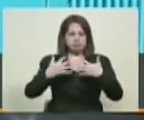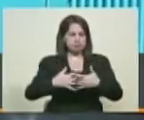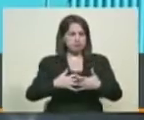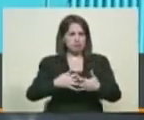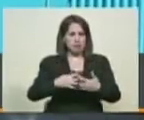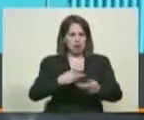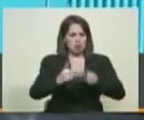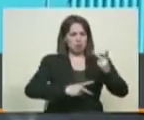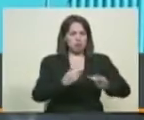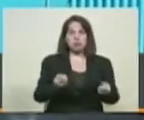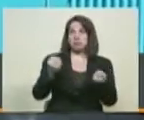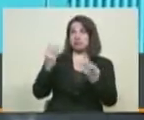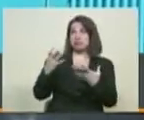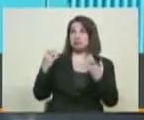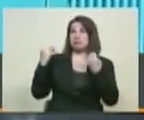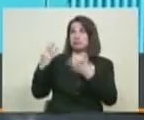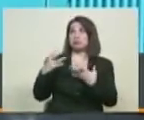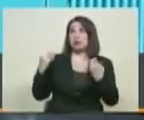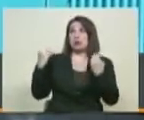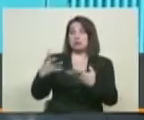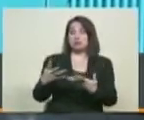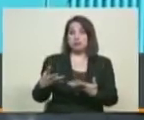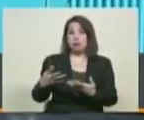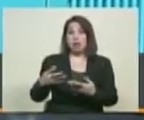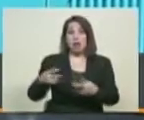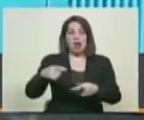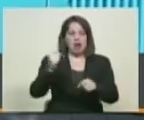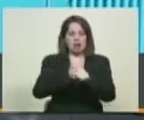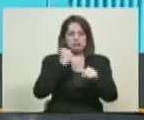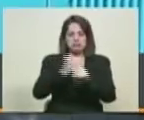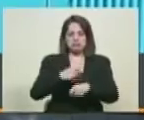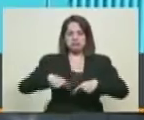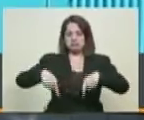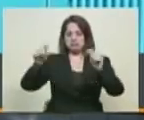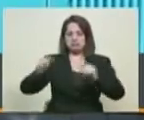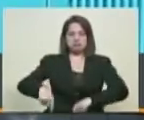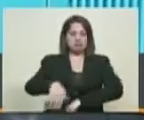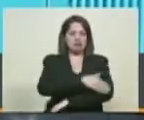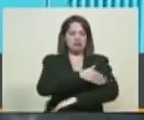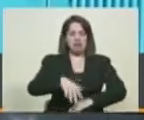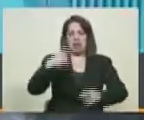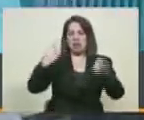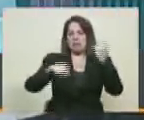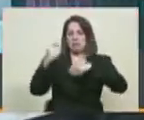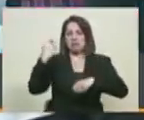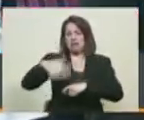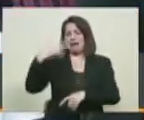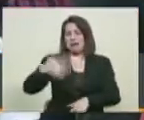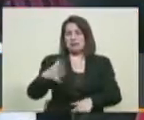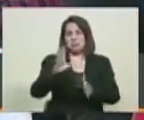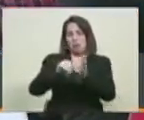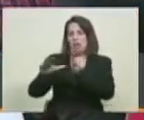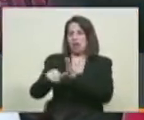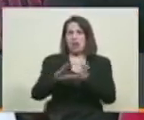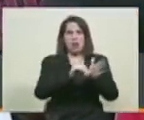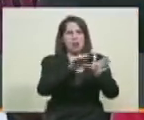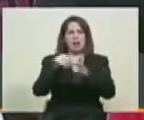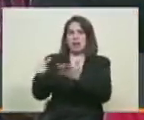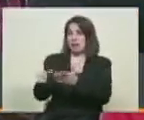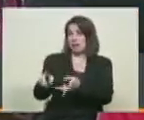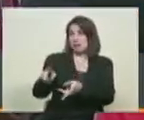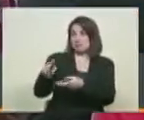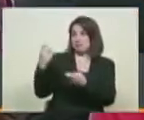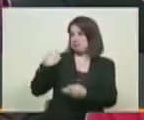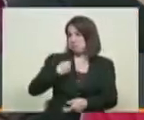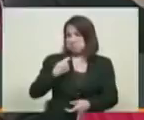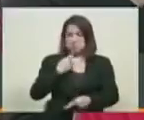y le entregan su producción a los bachaqueros, a los mayoristas, a los ladrones, y no garantizan que